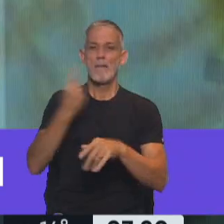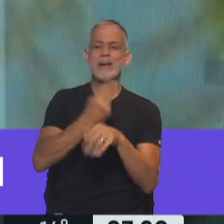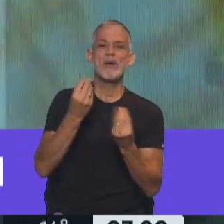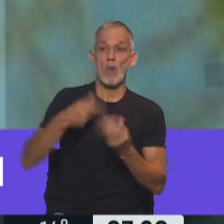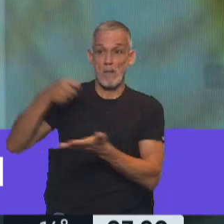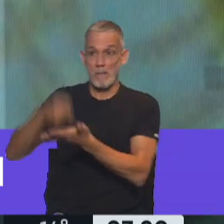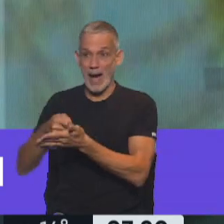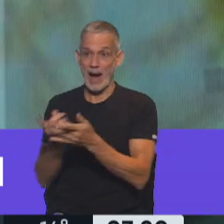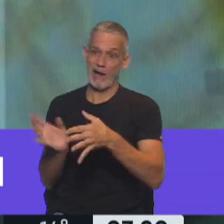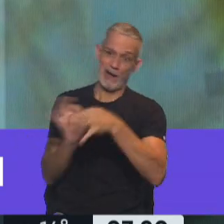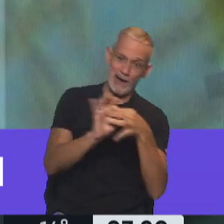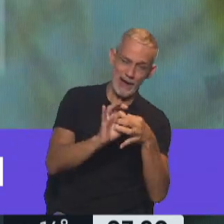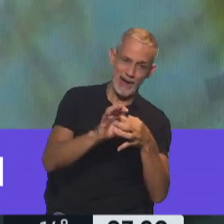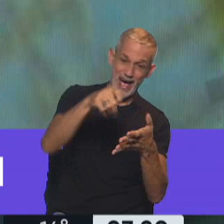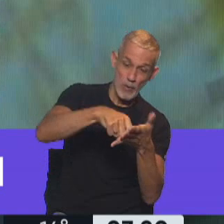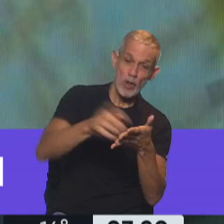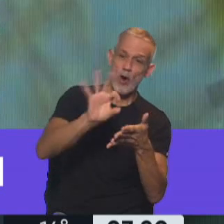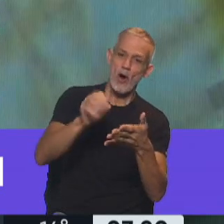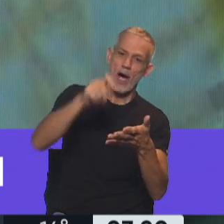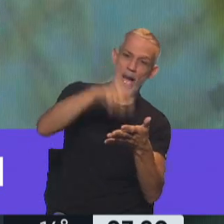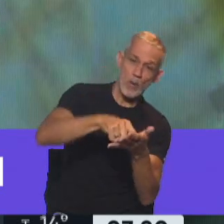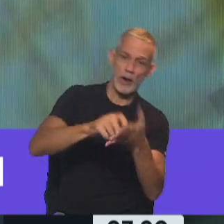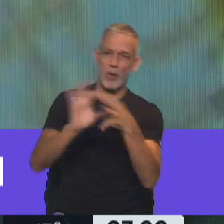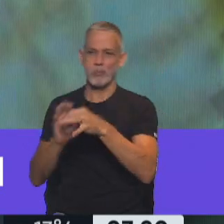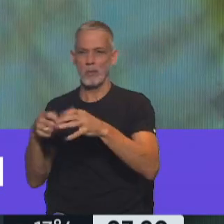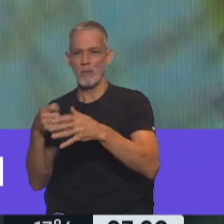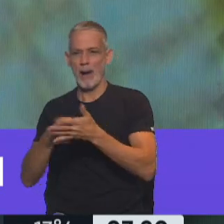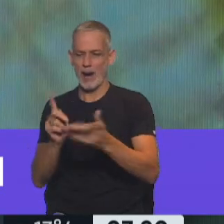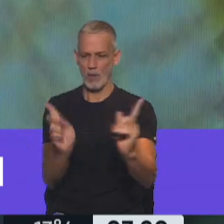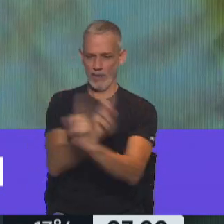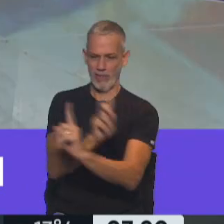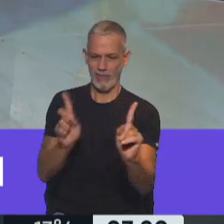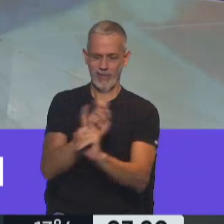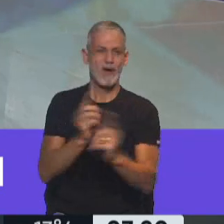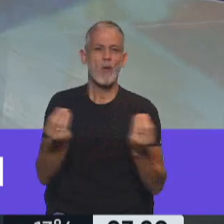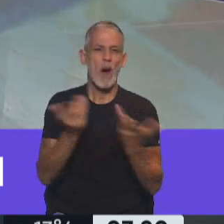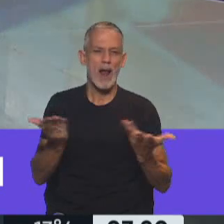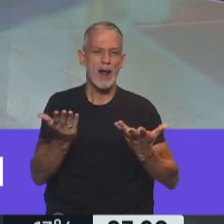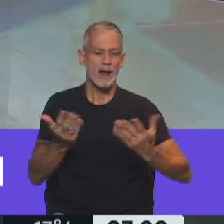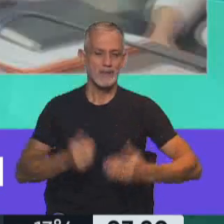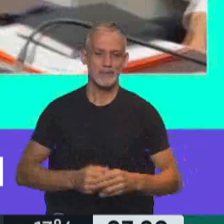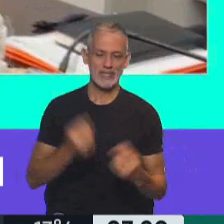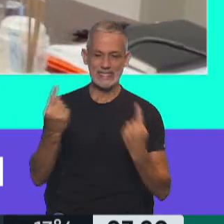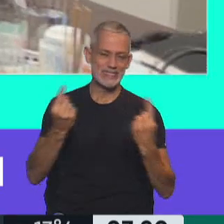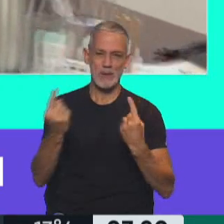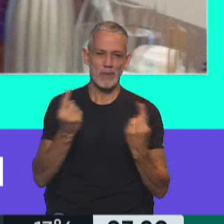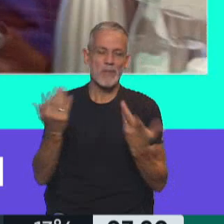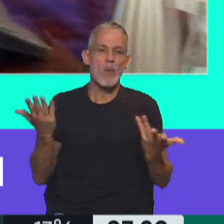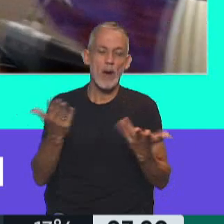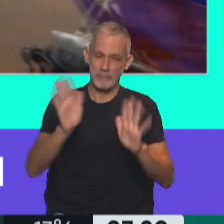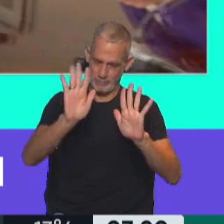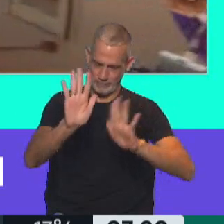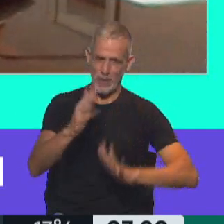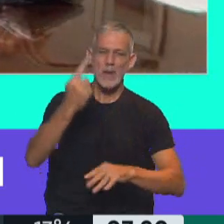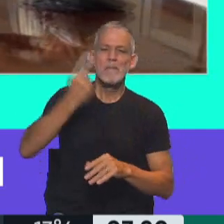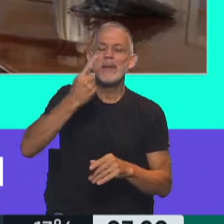pago del vencimiento del día de hoy o el acuerdo con el Fondo Monetario Internacional? ¿O es como el huevo y la gallina? A ver. No, claro, está bien la pregunta.